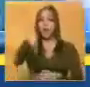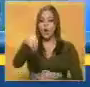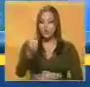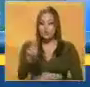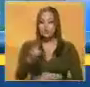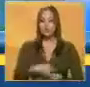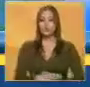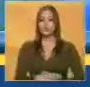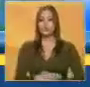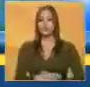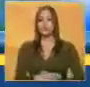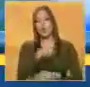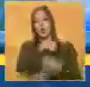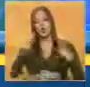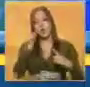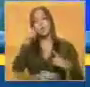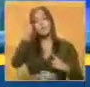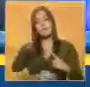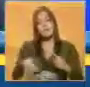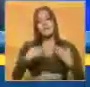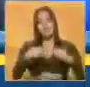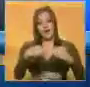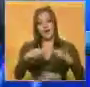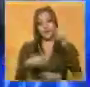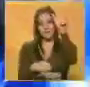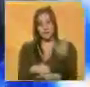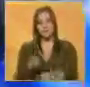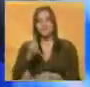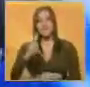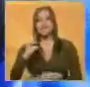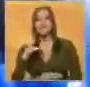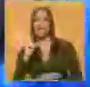Joseph days y el mandatario panameño Ricardo martinelli